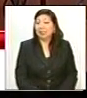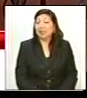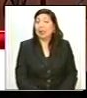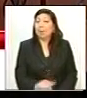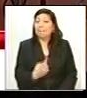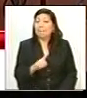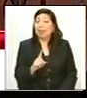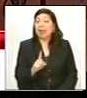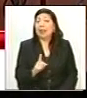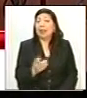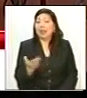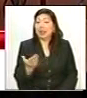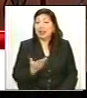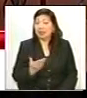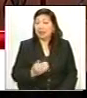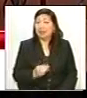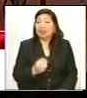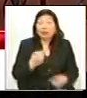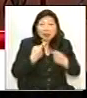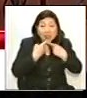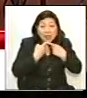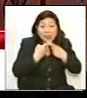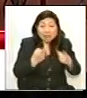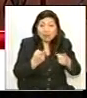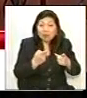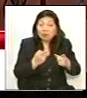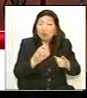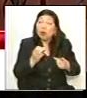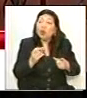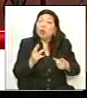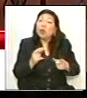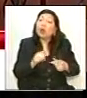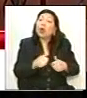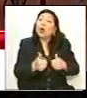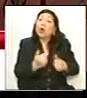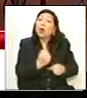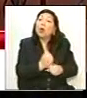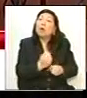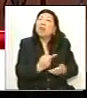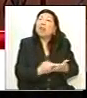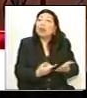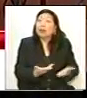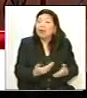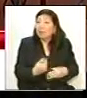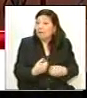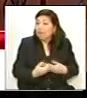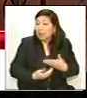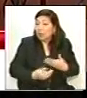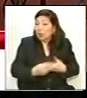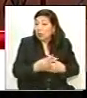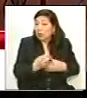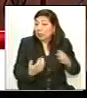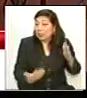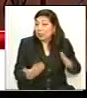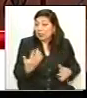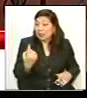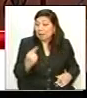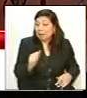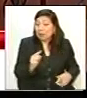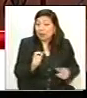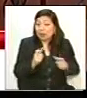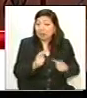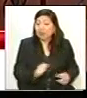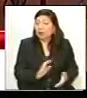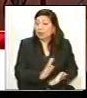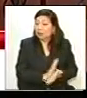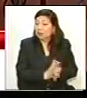hay un informe de Contraloría, ¿qué pasó con el resto de las obras? Porque fruto de estos 215 millones para la prevención, que